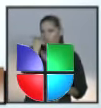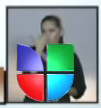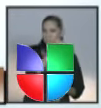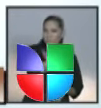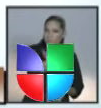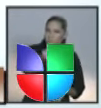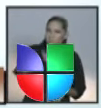reducirla